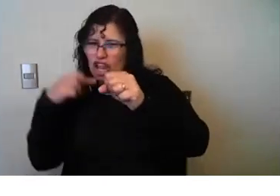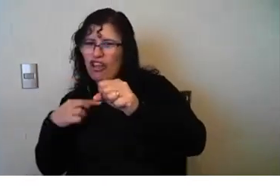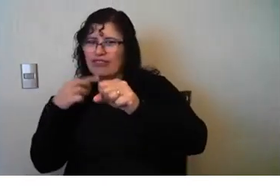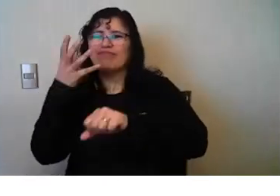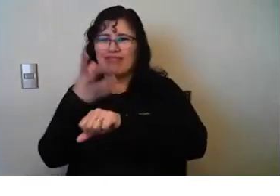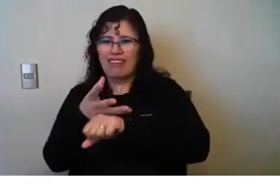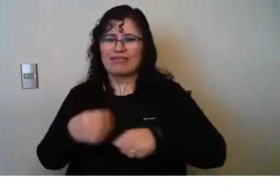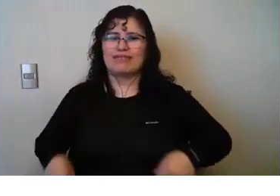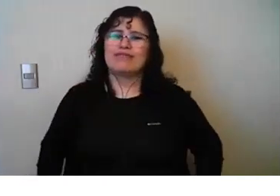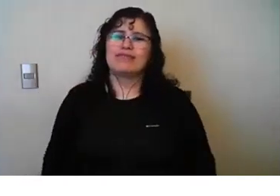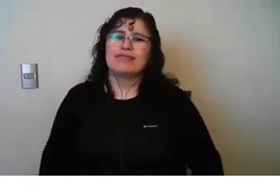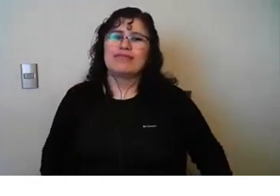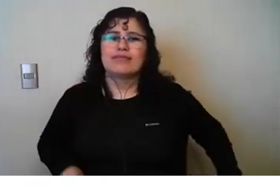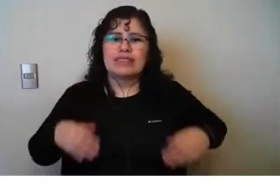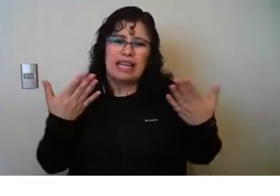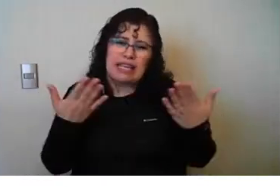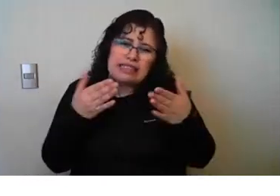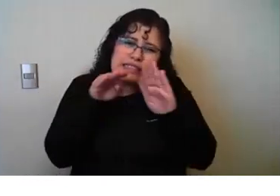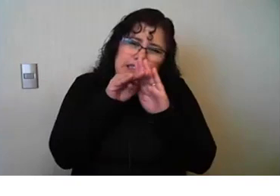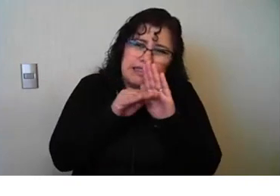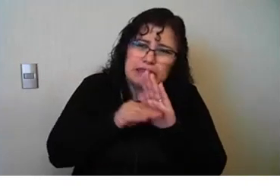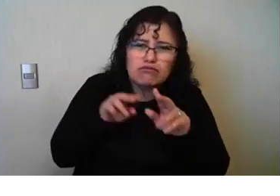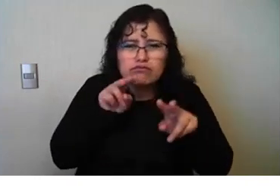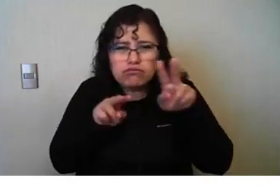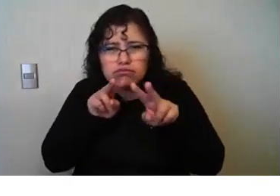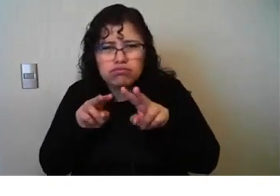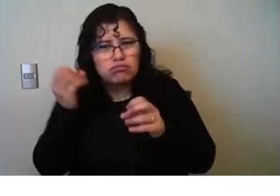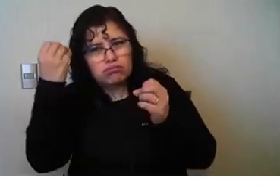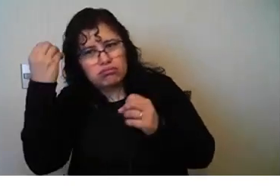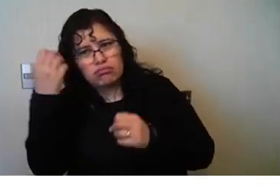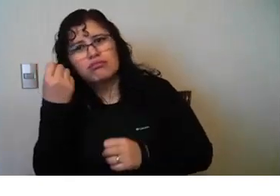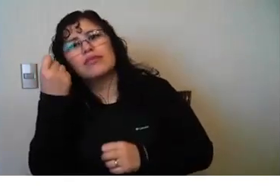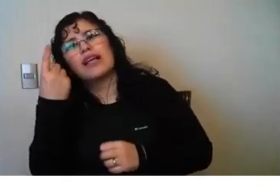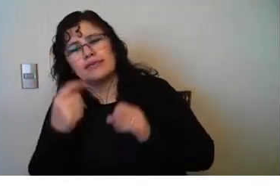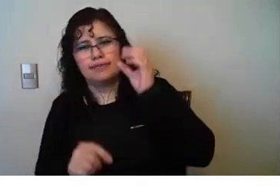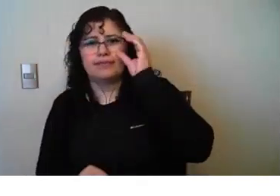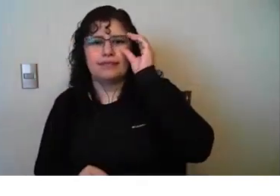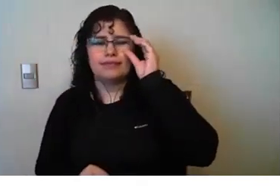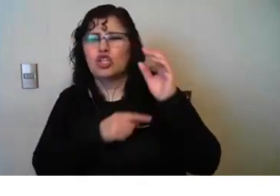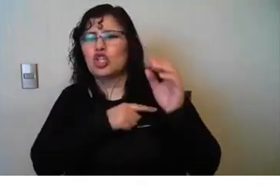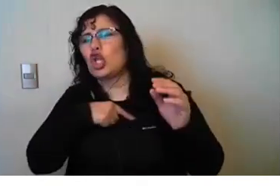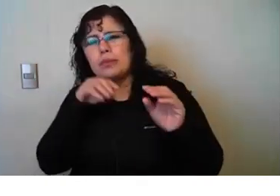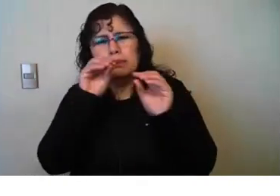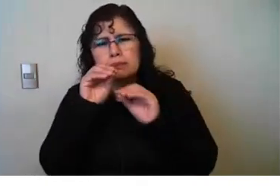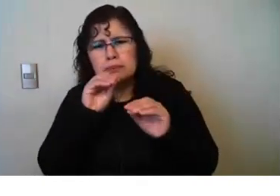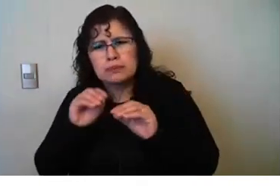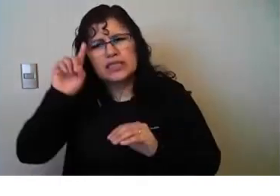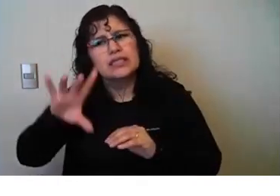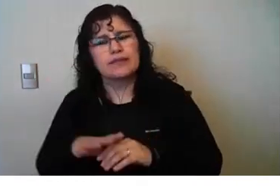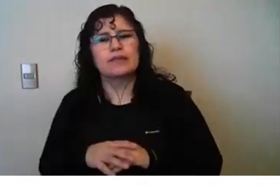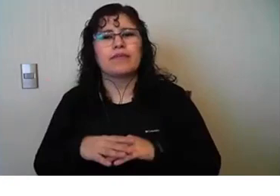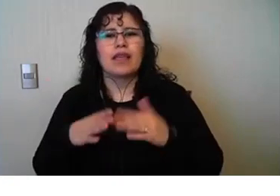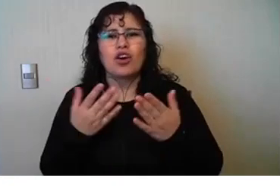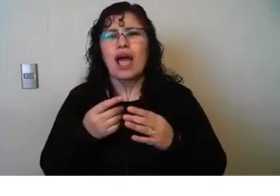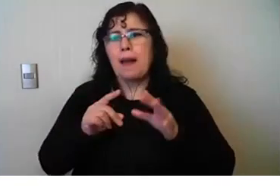ahí tienen el detalle para que lo puedan después ir nombrando solamente los elementos principales, ¿cierto?